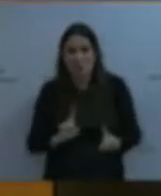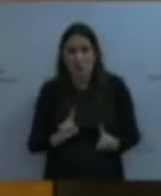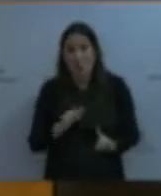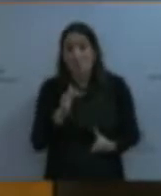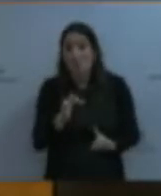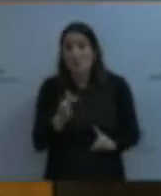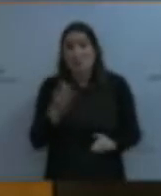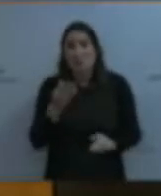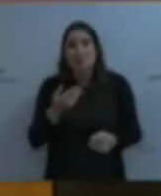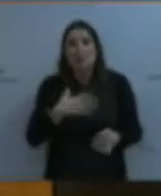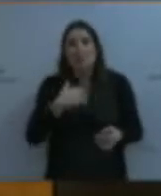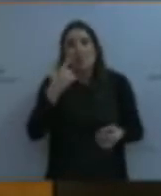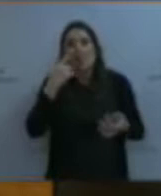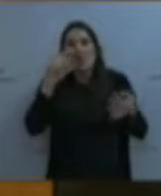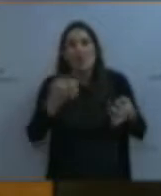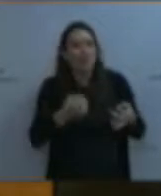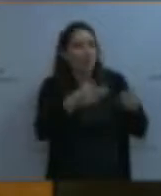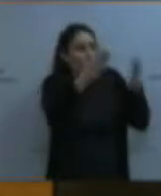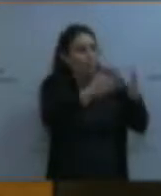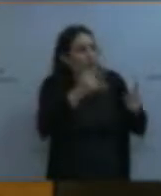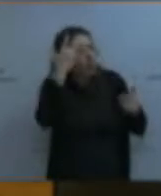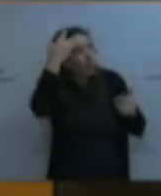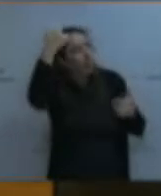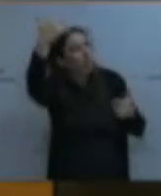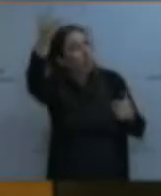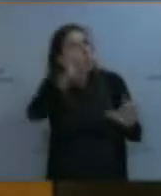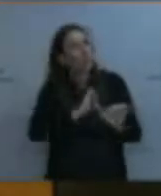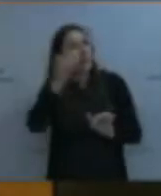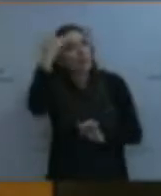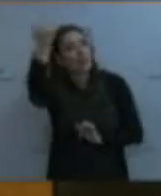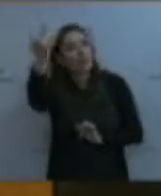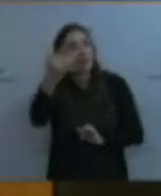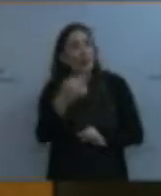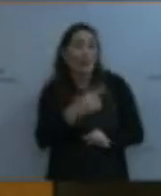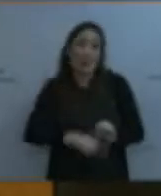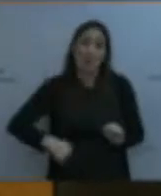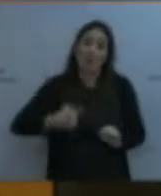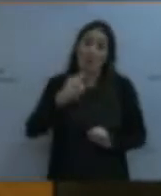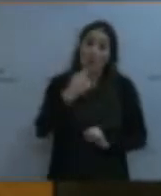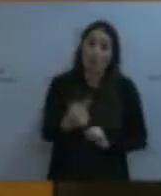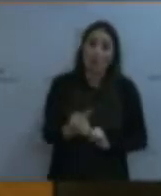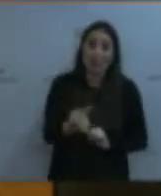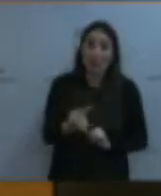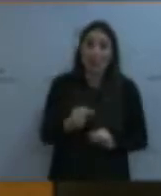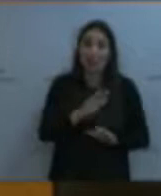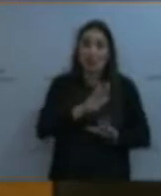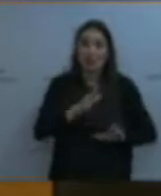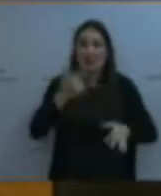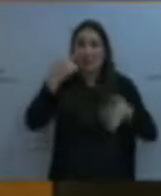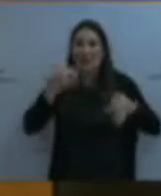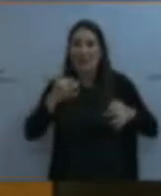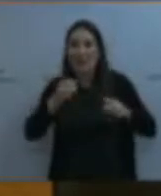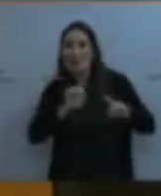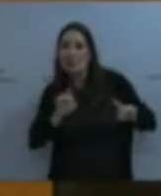por ciertas esas fantasías y proyecciones de que lo que dice Podemos ye irreal